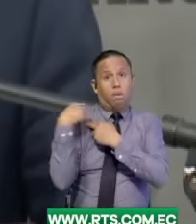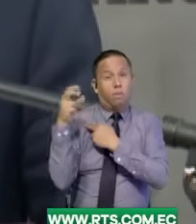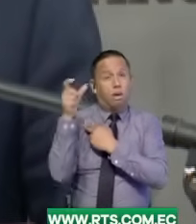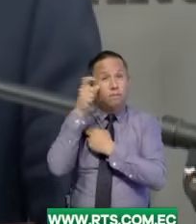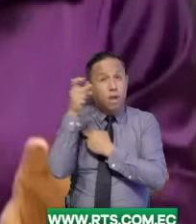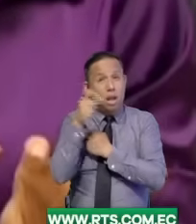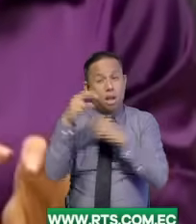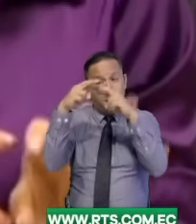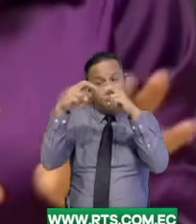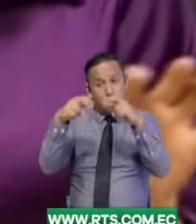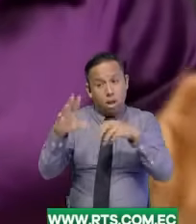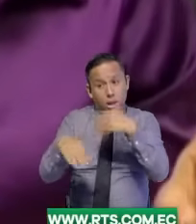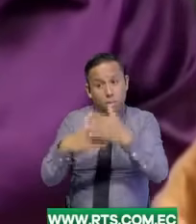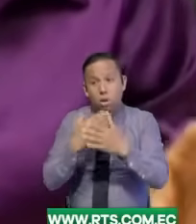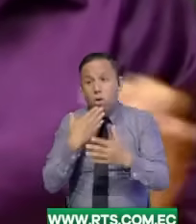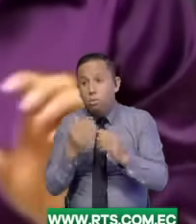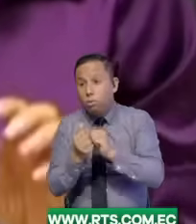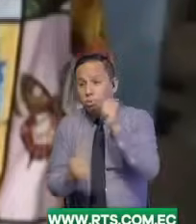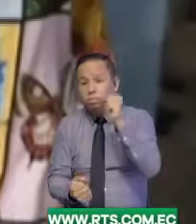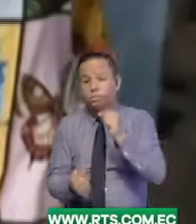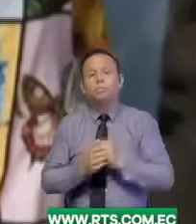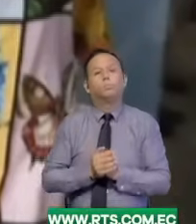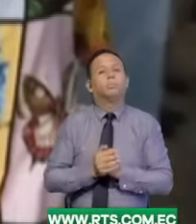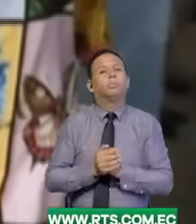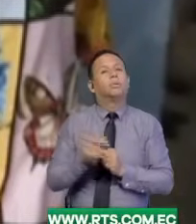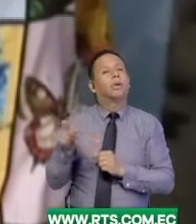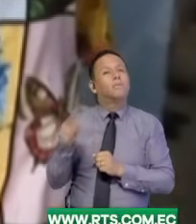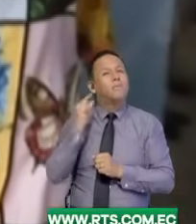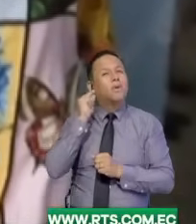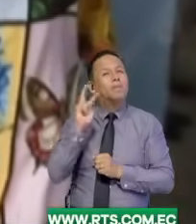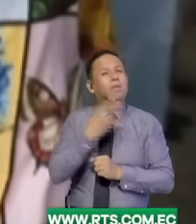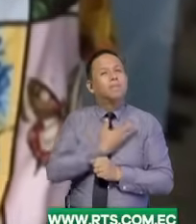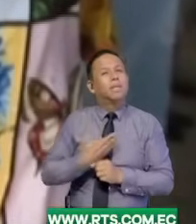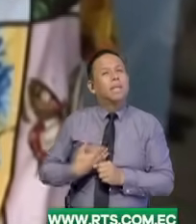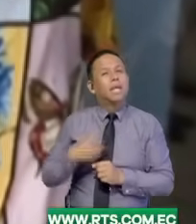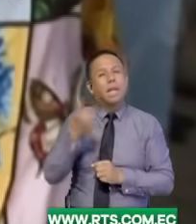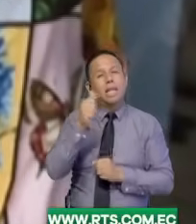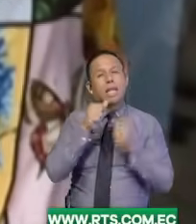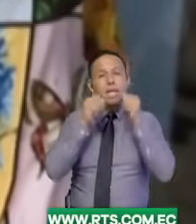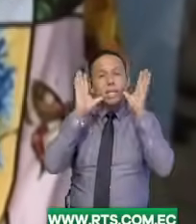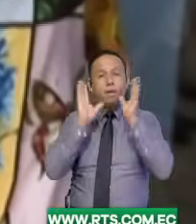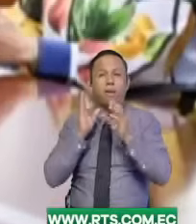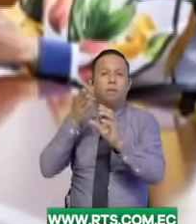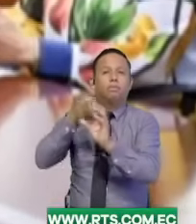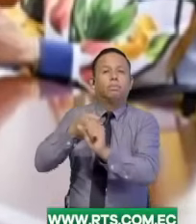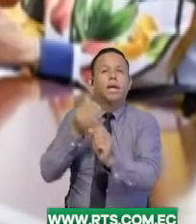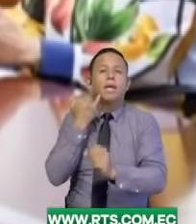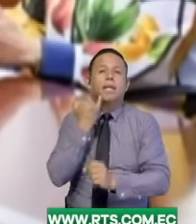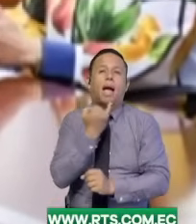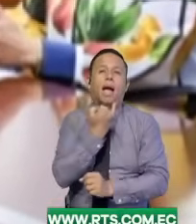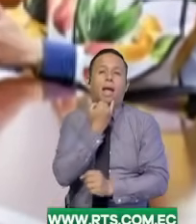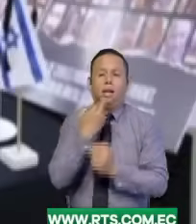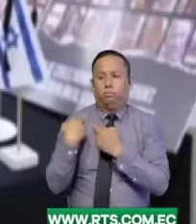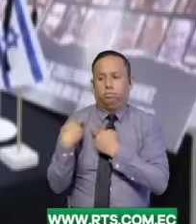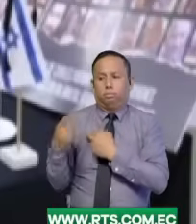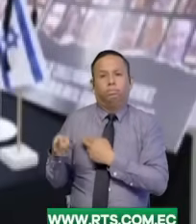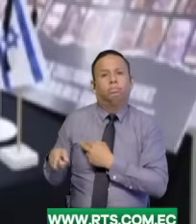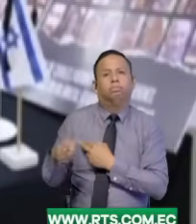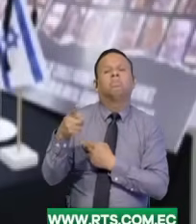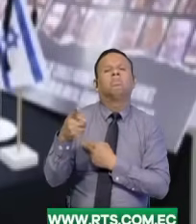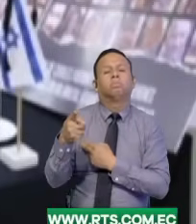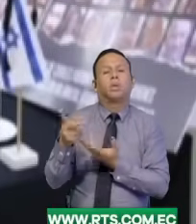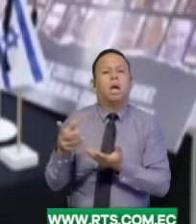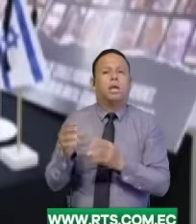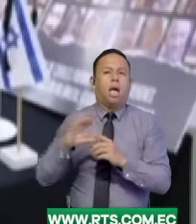hasta la verdad. Abad, desde el 10 de diciembre del 2023 se encuentra en Israel al ser designada por el jefe de Estado